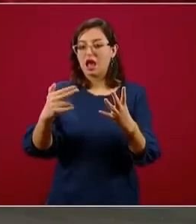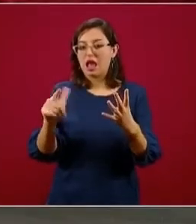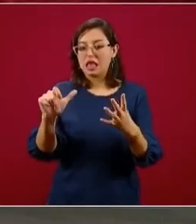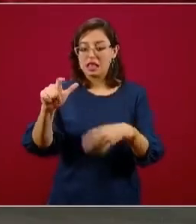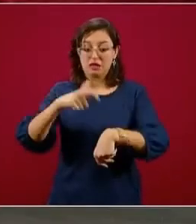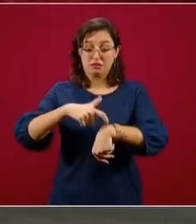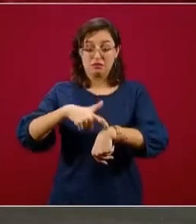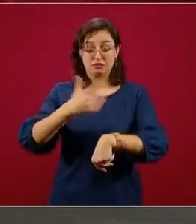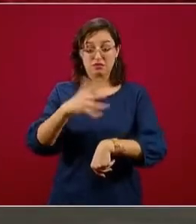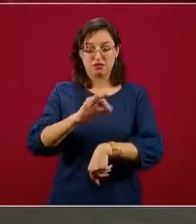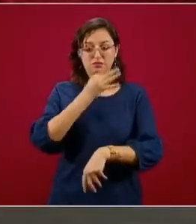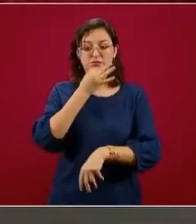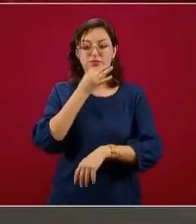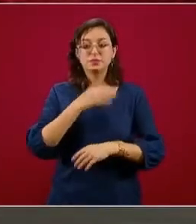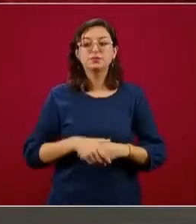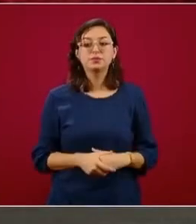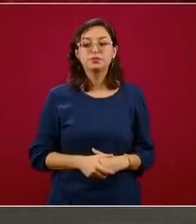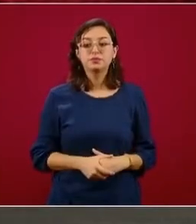minutos.